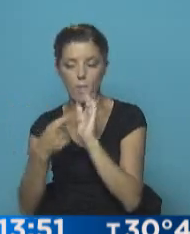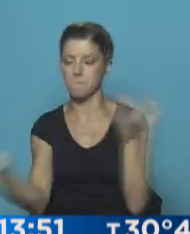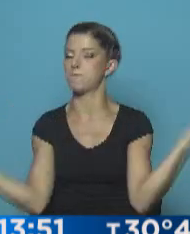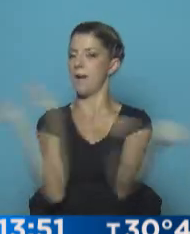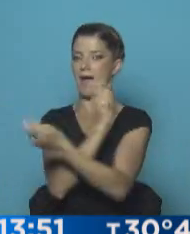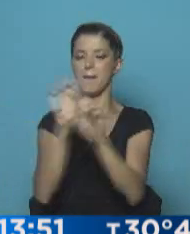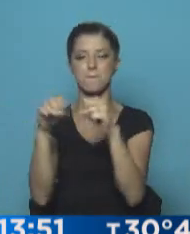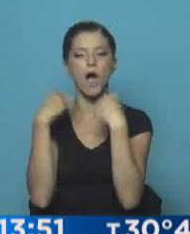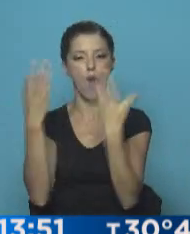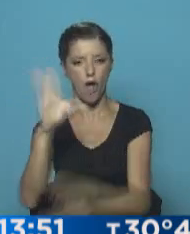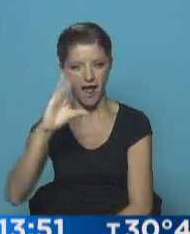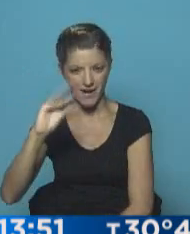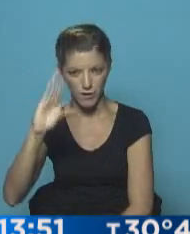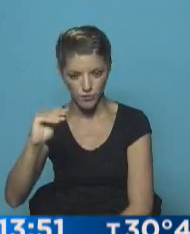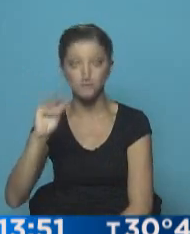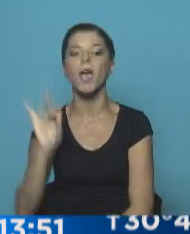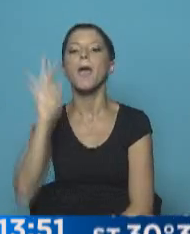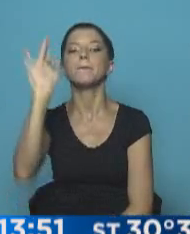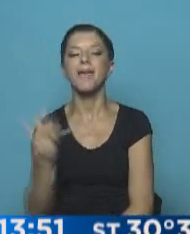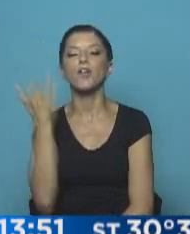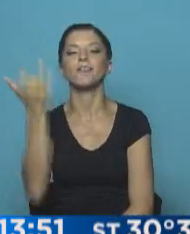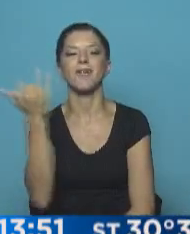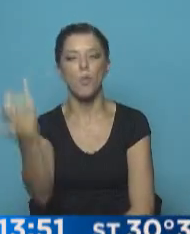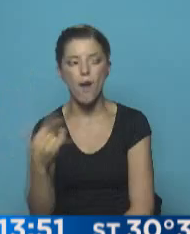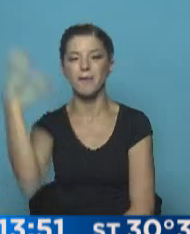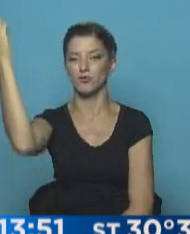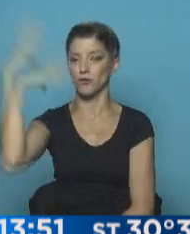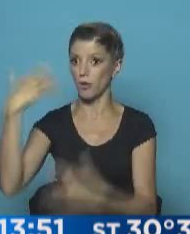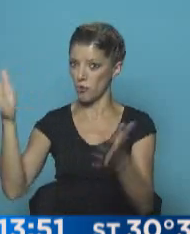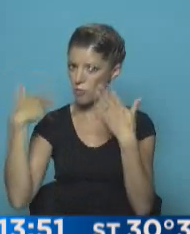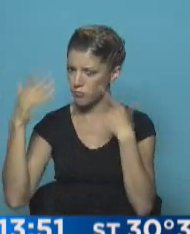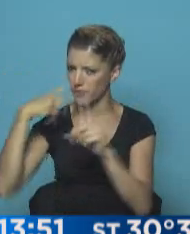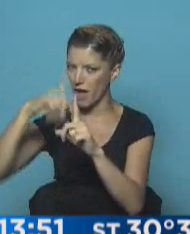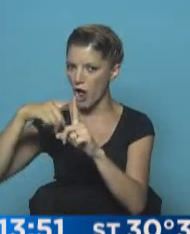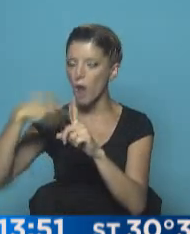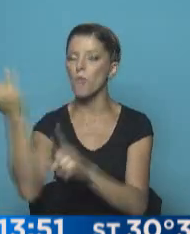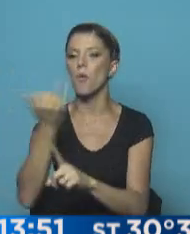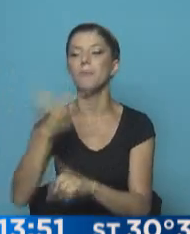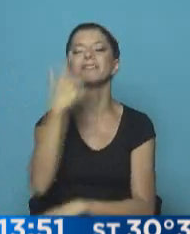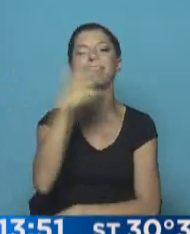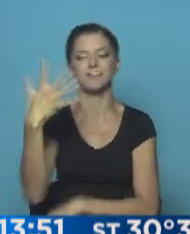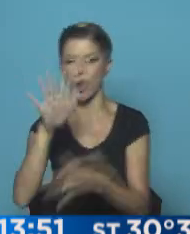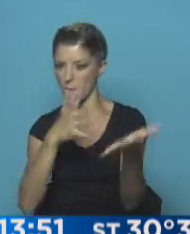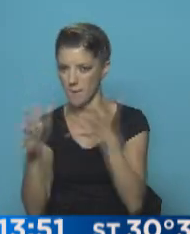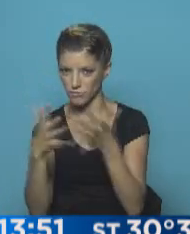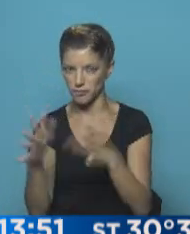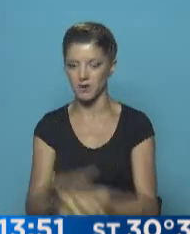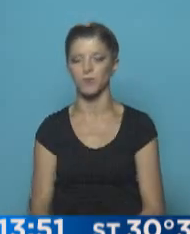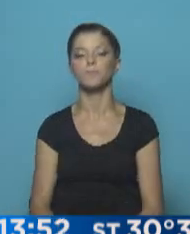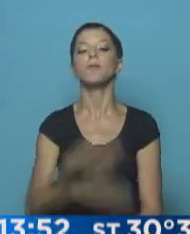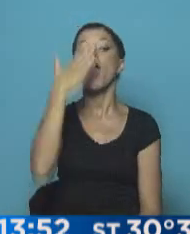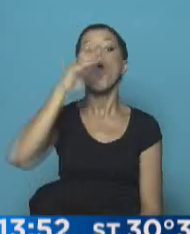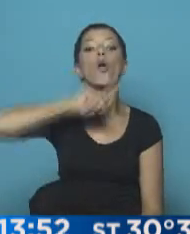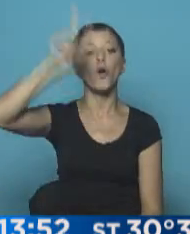rápidamente durante la noche, miércoles, jueves, sol, qué calor el jueves con 35 aproximado. Córdoba en